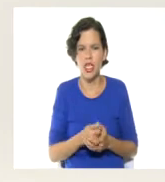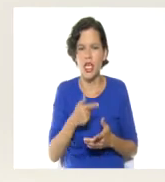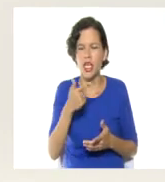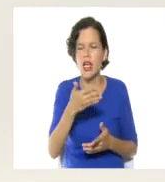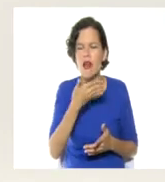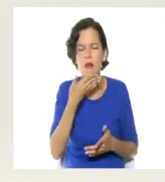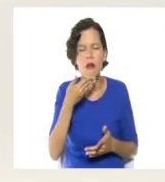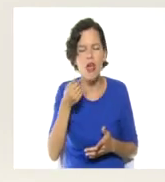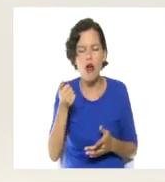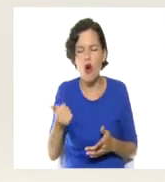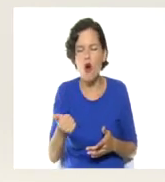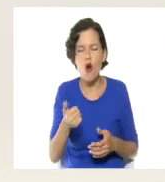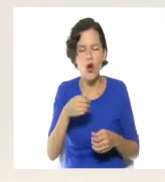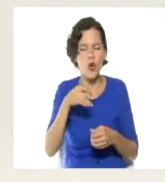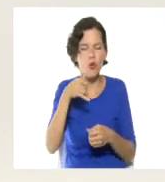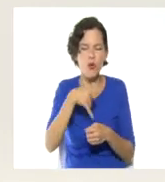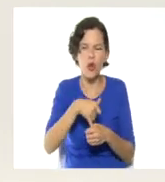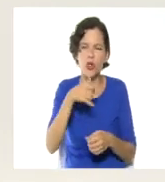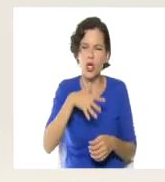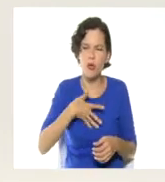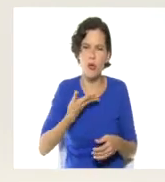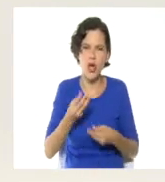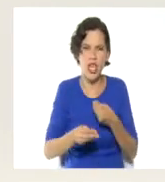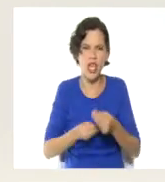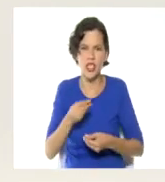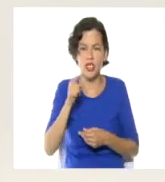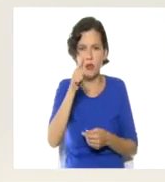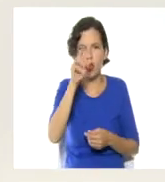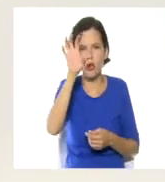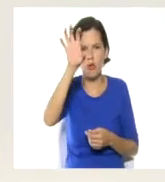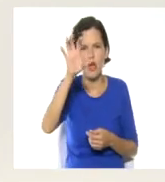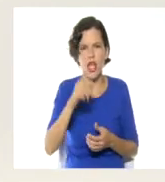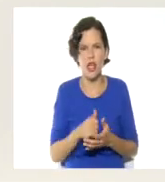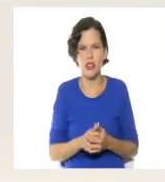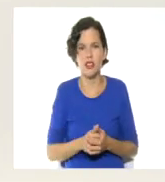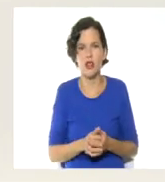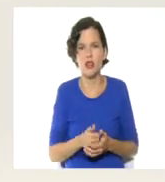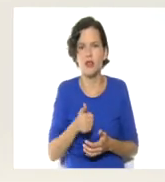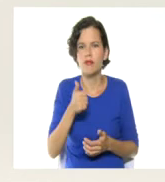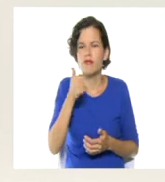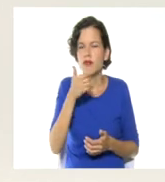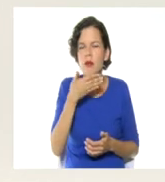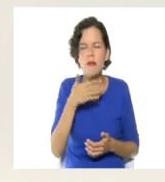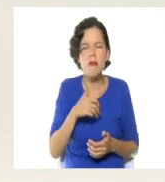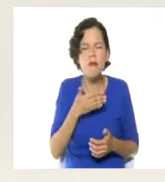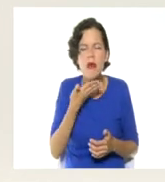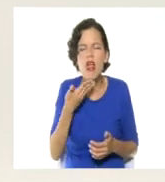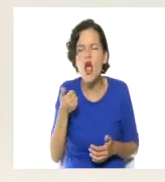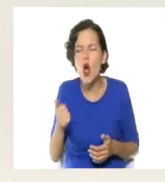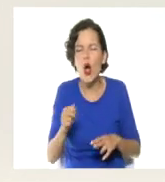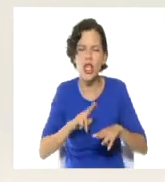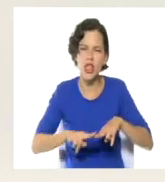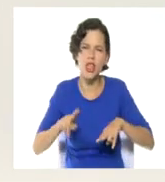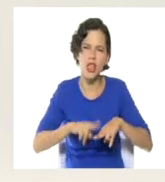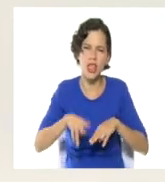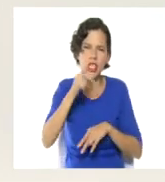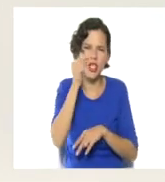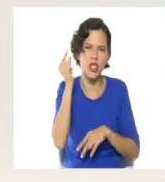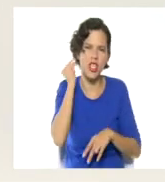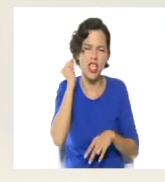mejor voto que puedes hacer por tu país es ser un excelente niño y niña de la